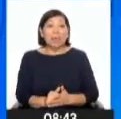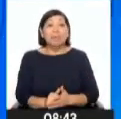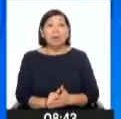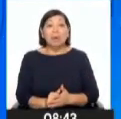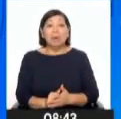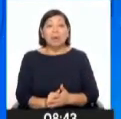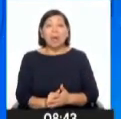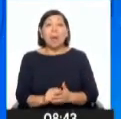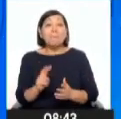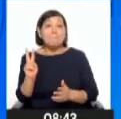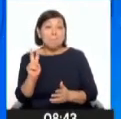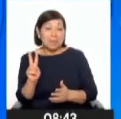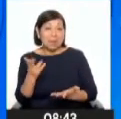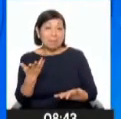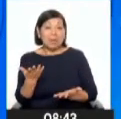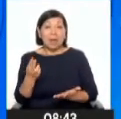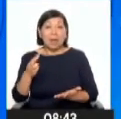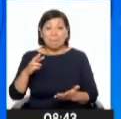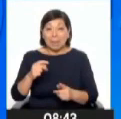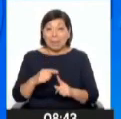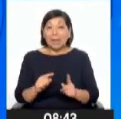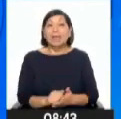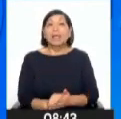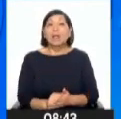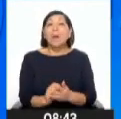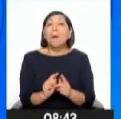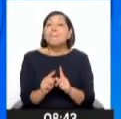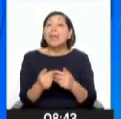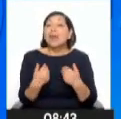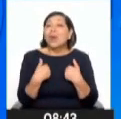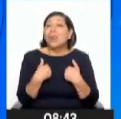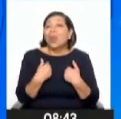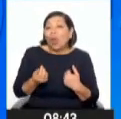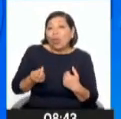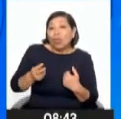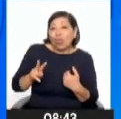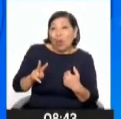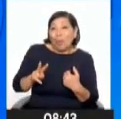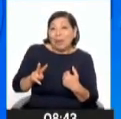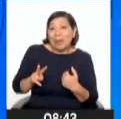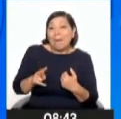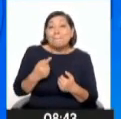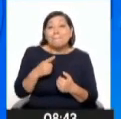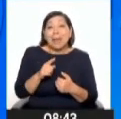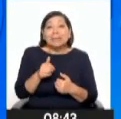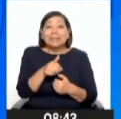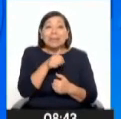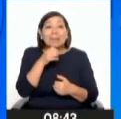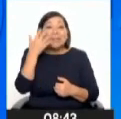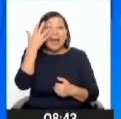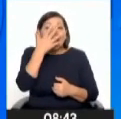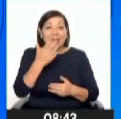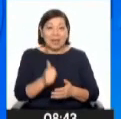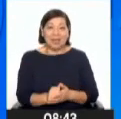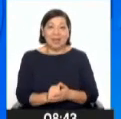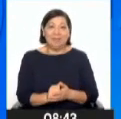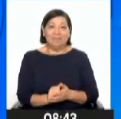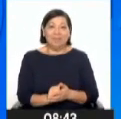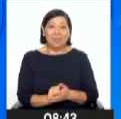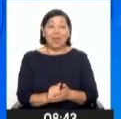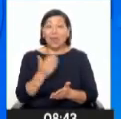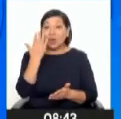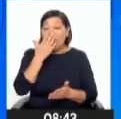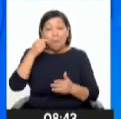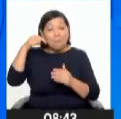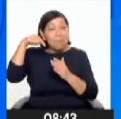ejemplo, tiene las vitaminas, los minerales que les he comentado, pero tiene el doble de vitaminas y minerales la cerveza negra. Entonces el tostado